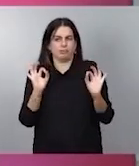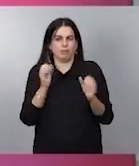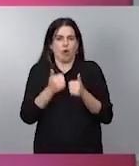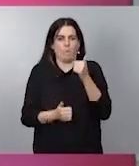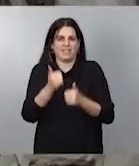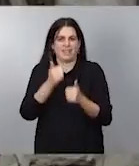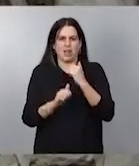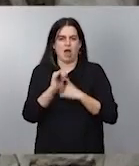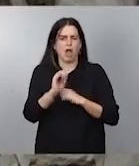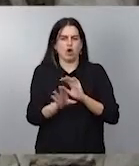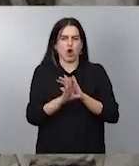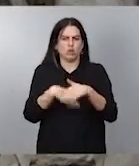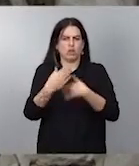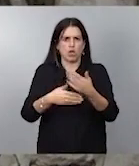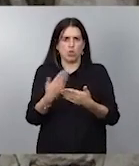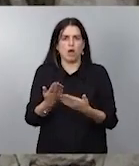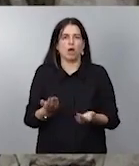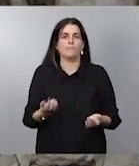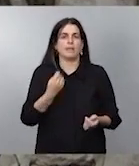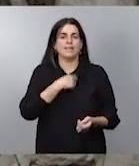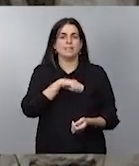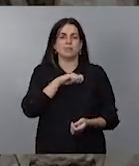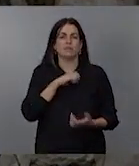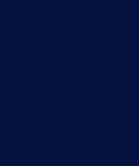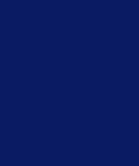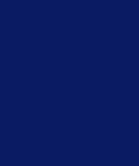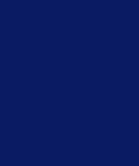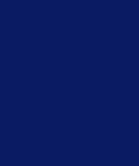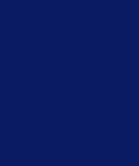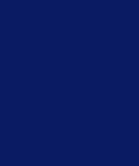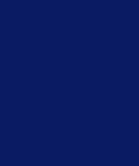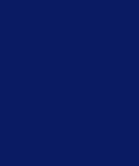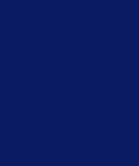competidoras de la economía europea o española, que son las economías europeas.